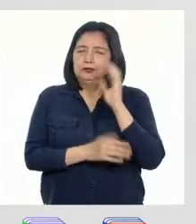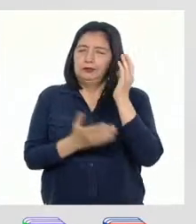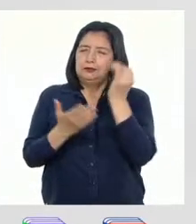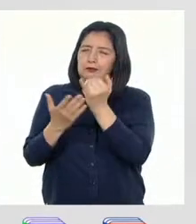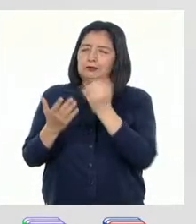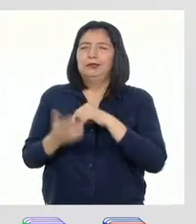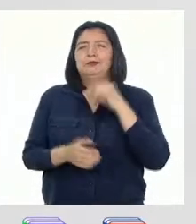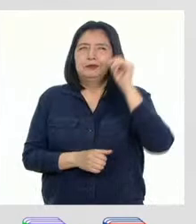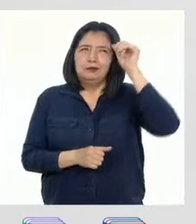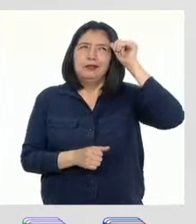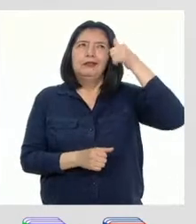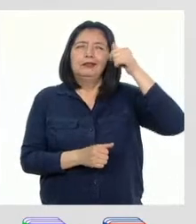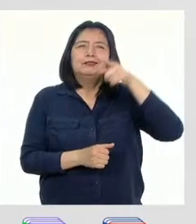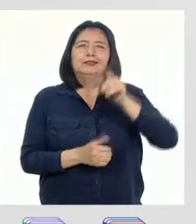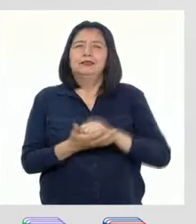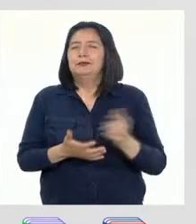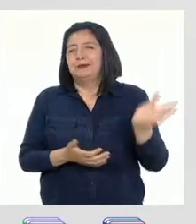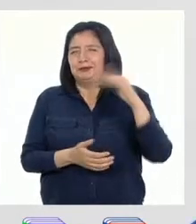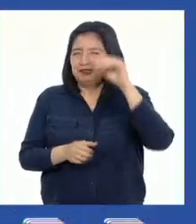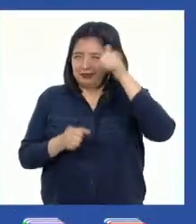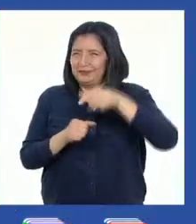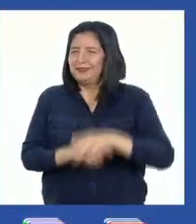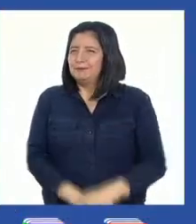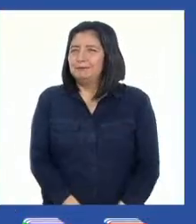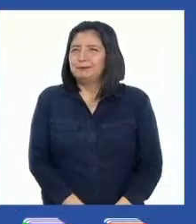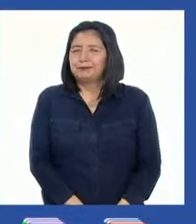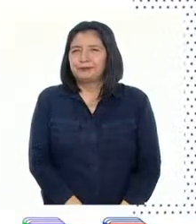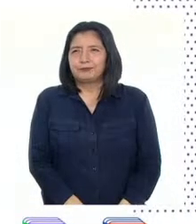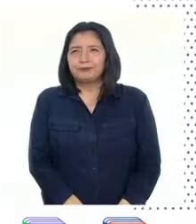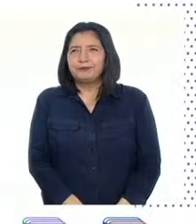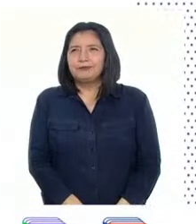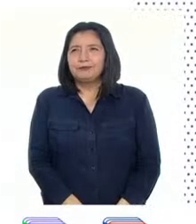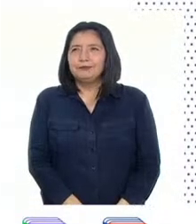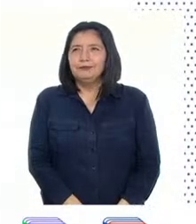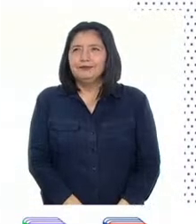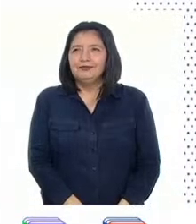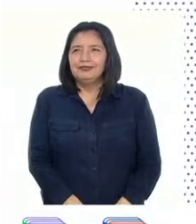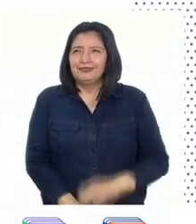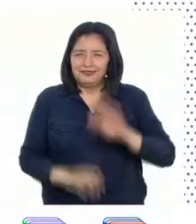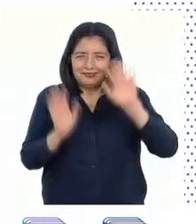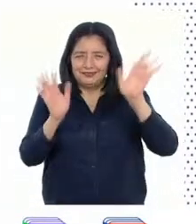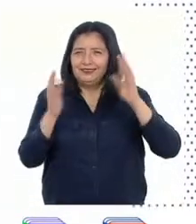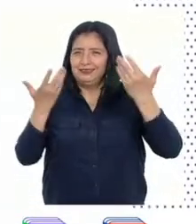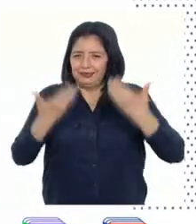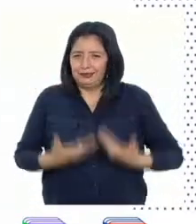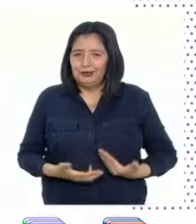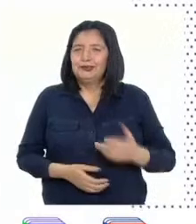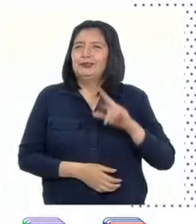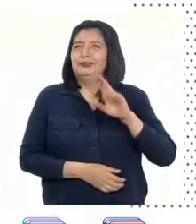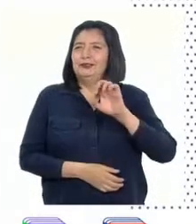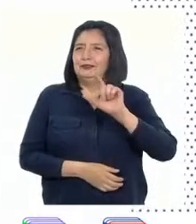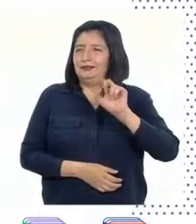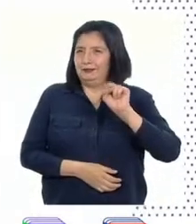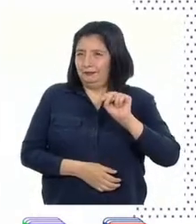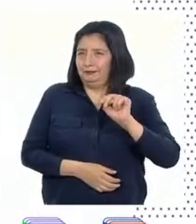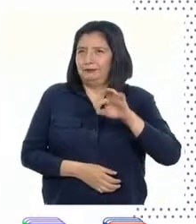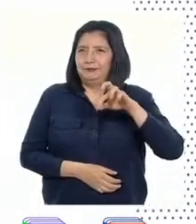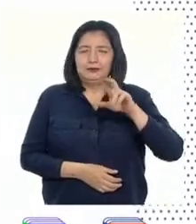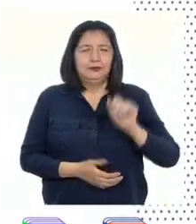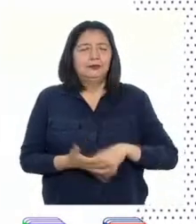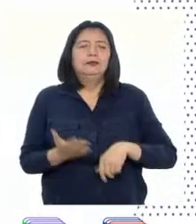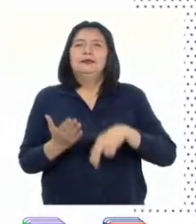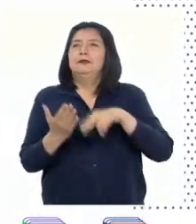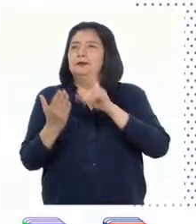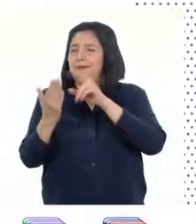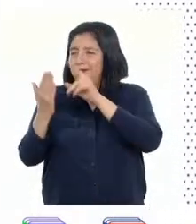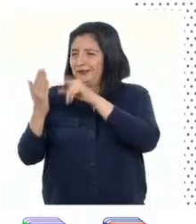quedado grabadas esas imágenes. ¿Qué tal si las recordamos? ¿Qué tal? Soy Roldán Pinedo, pintor